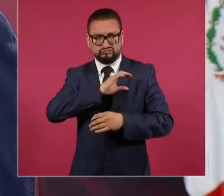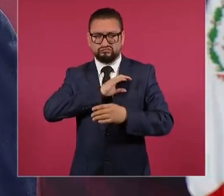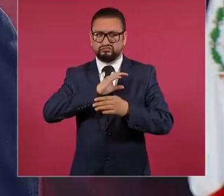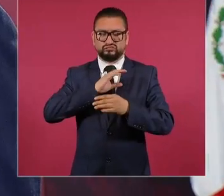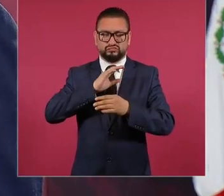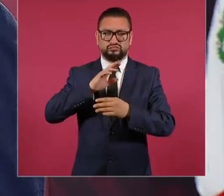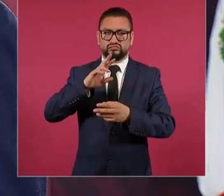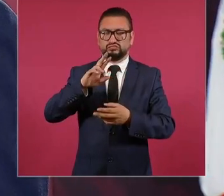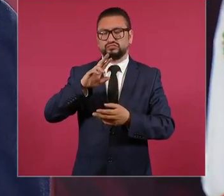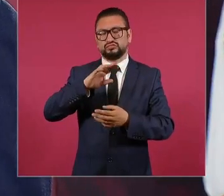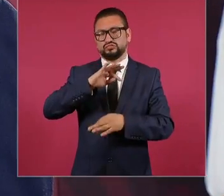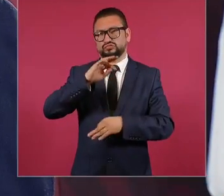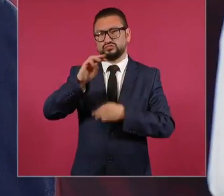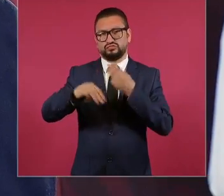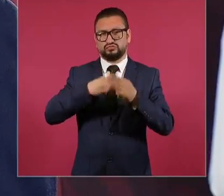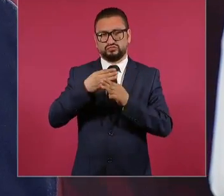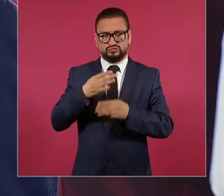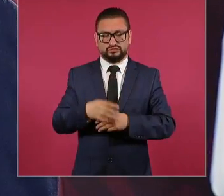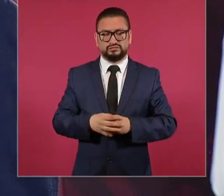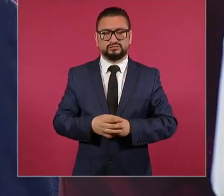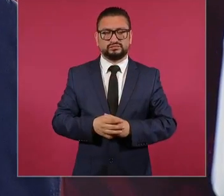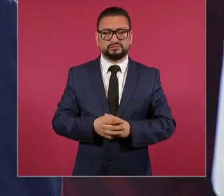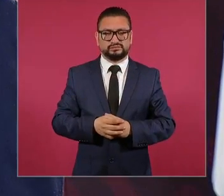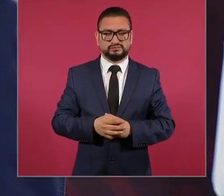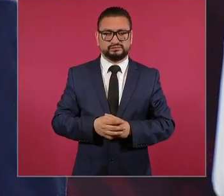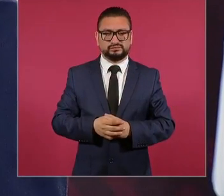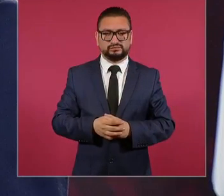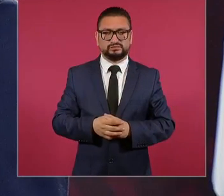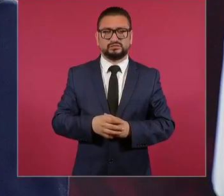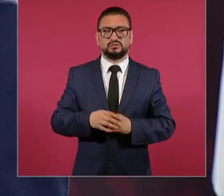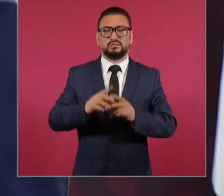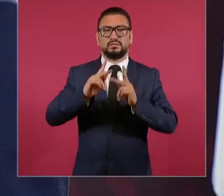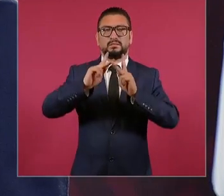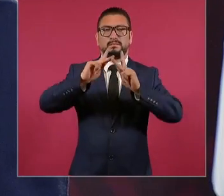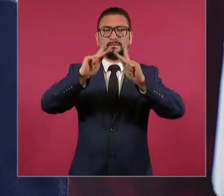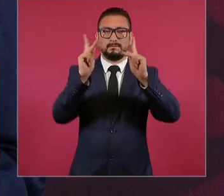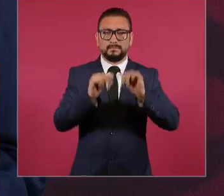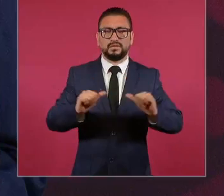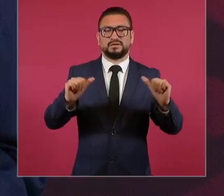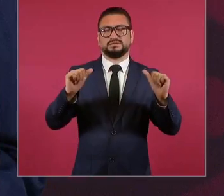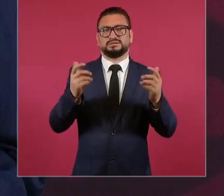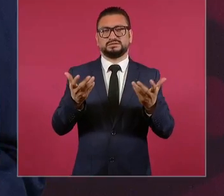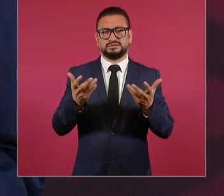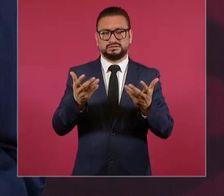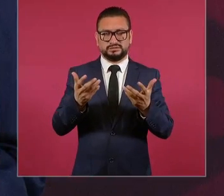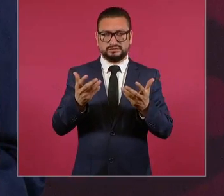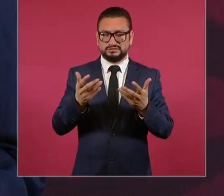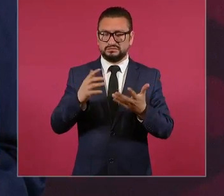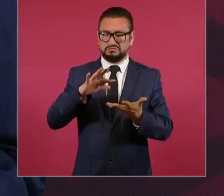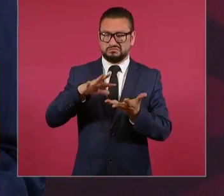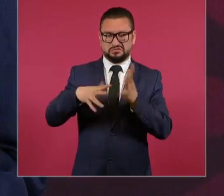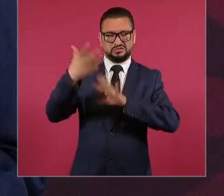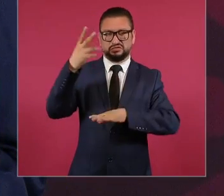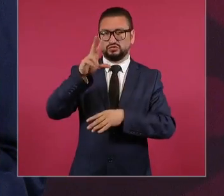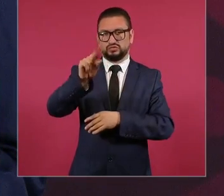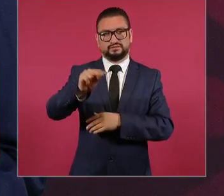en el partido de la paz de la no violencia